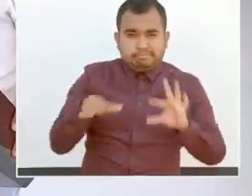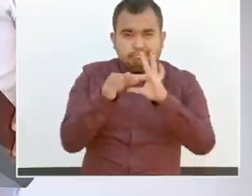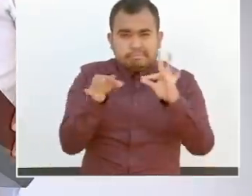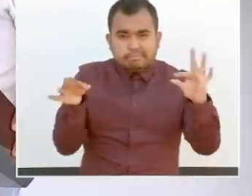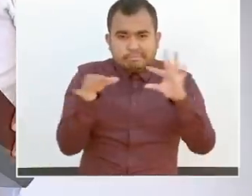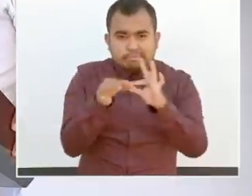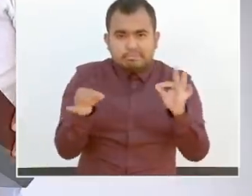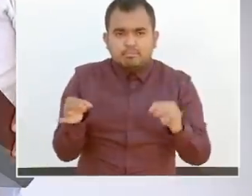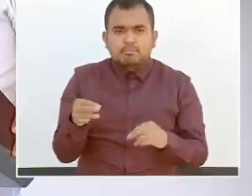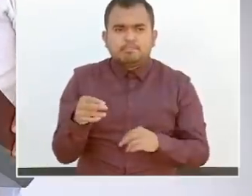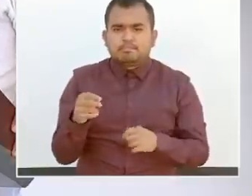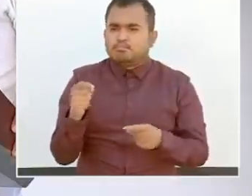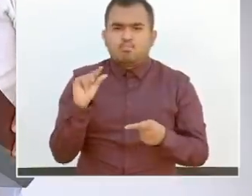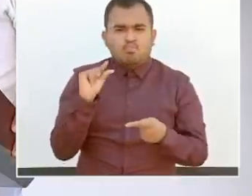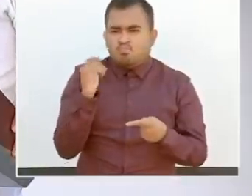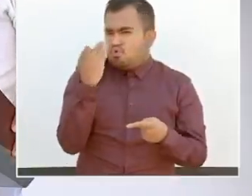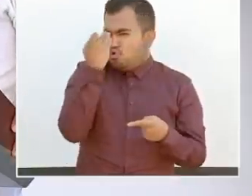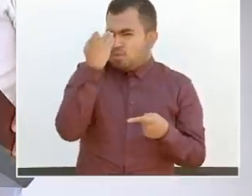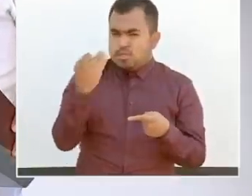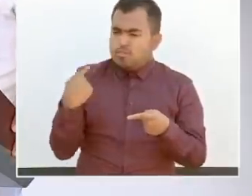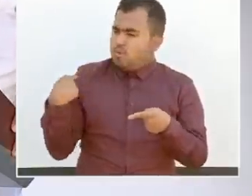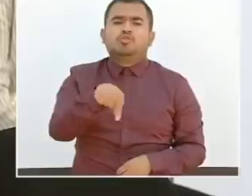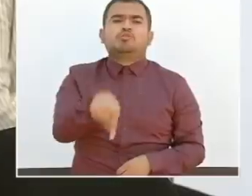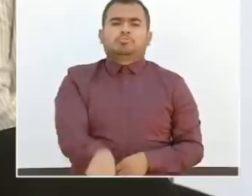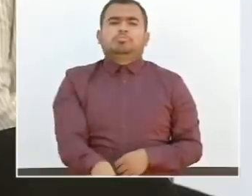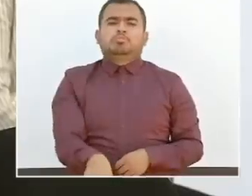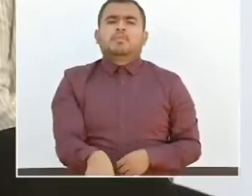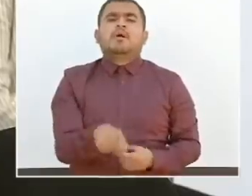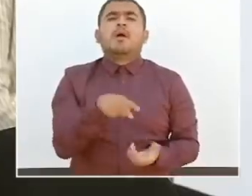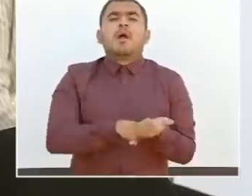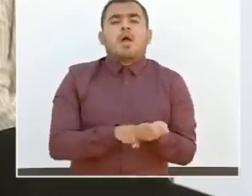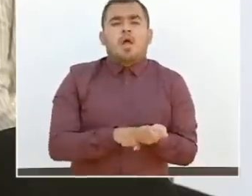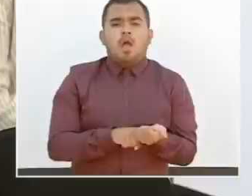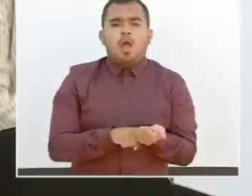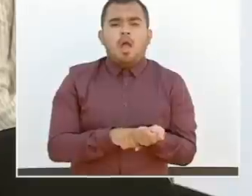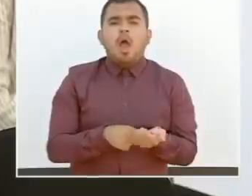En muy poco tiempo, en año y medio,